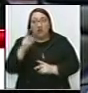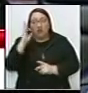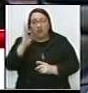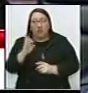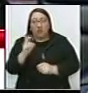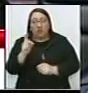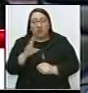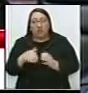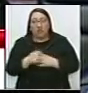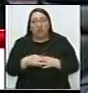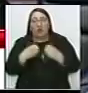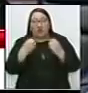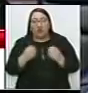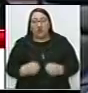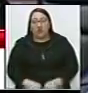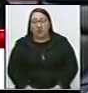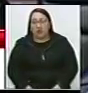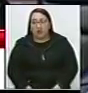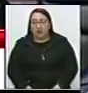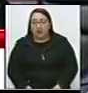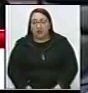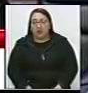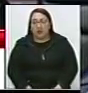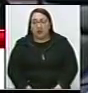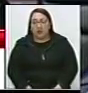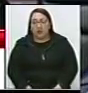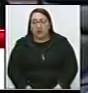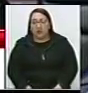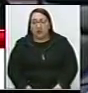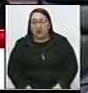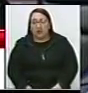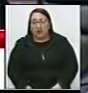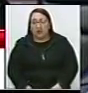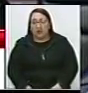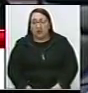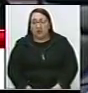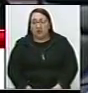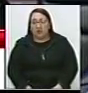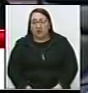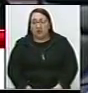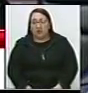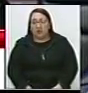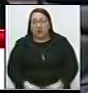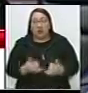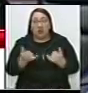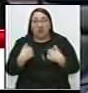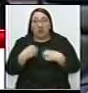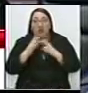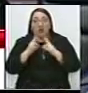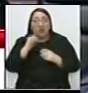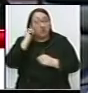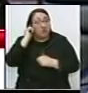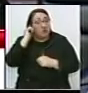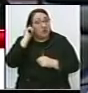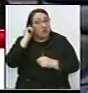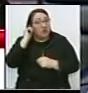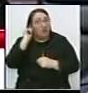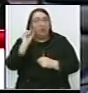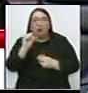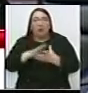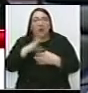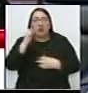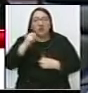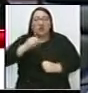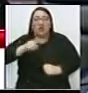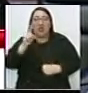futuro de oportunidades. Sin embargo, hoy tenemos una respuesta poco comprensiva de